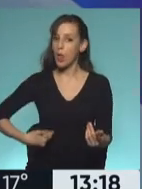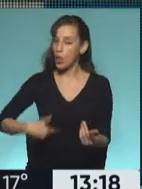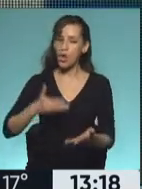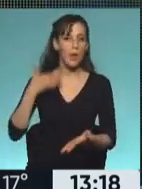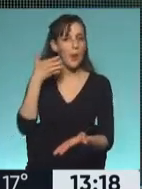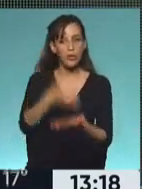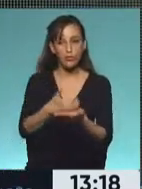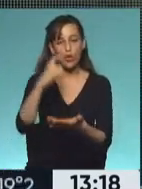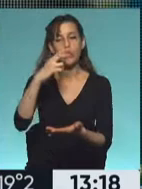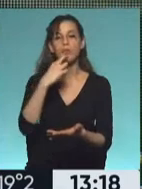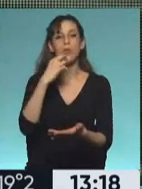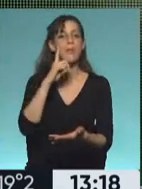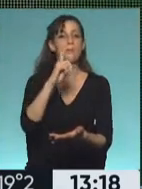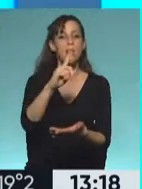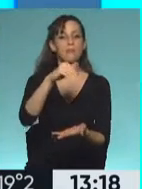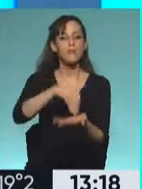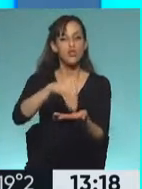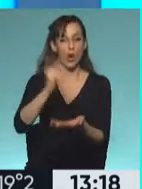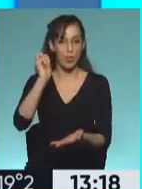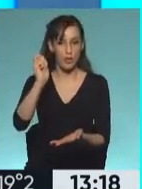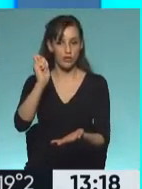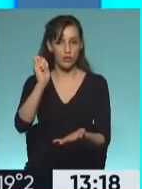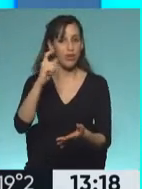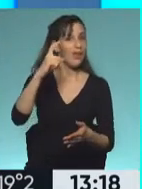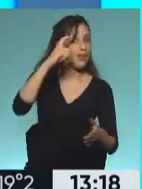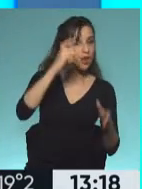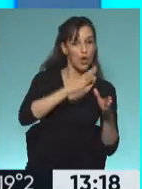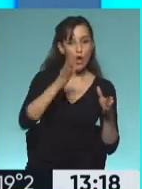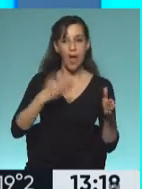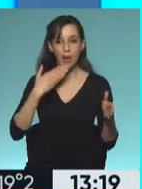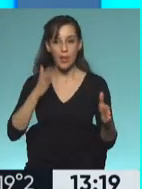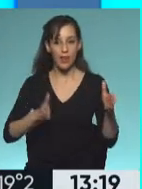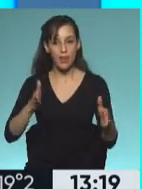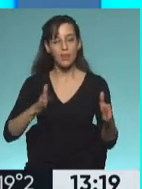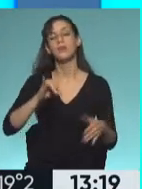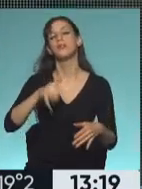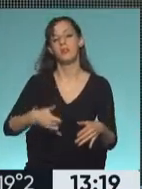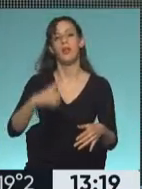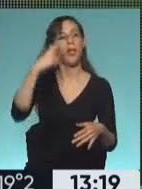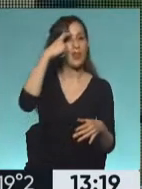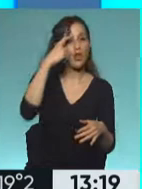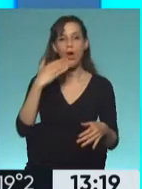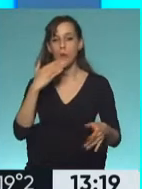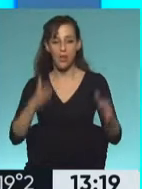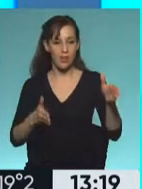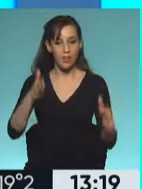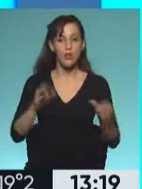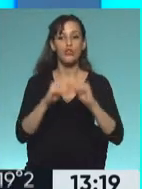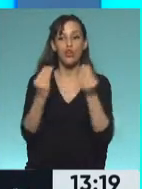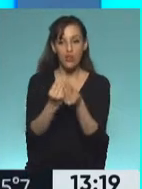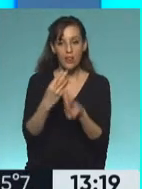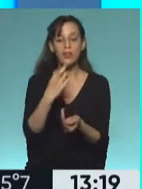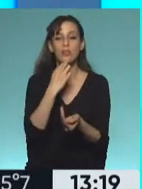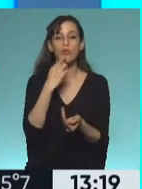entre enero y abril eso eso es lo que exactamente es lo que durante enero en total se invirtió 19